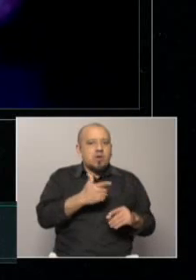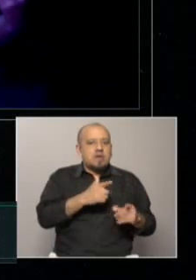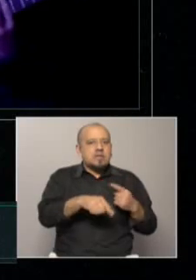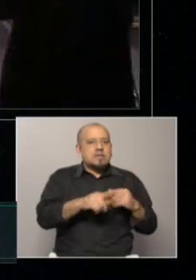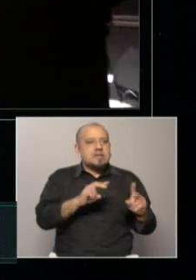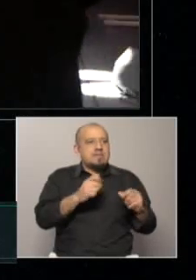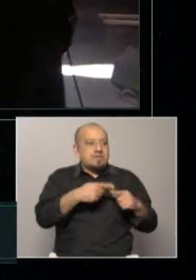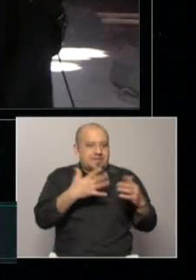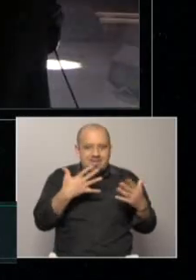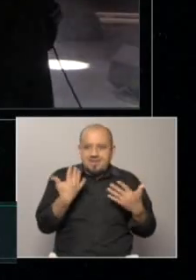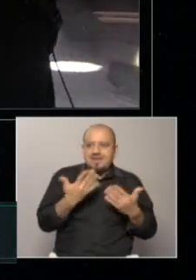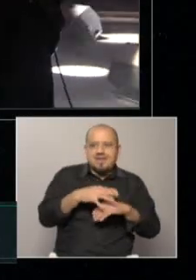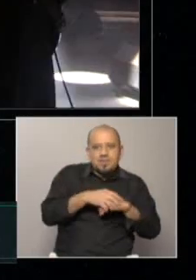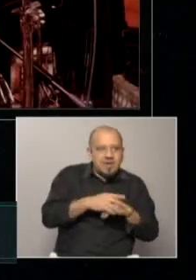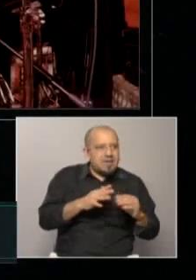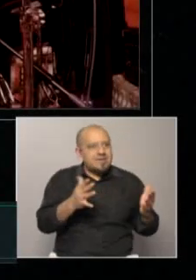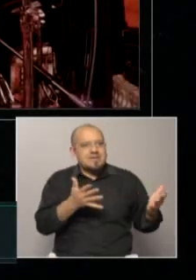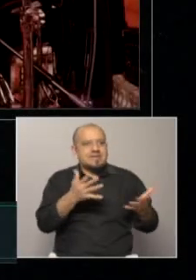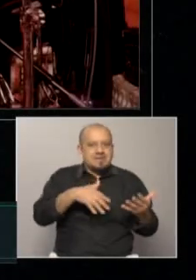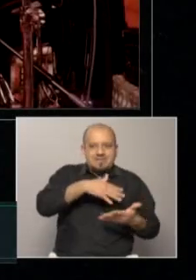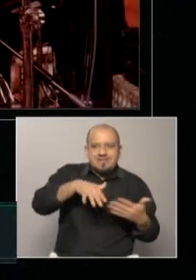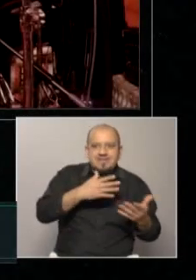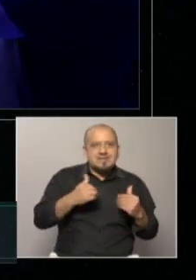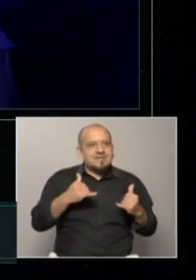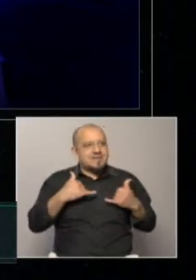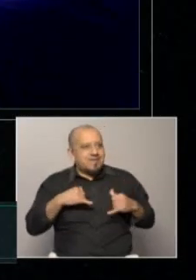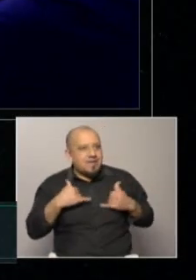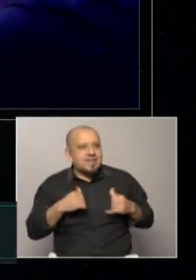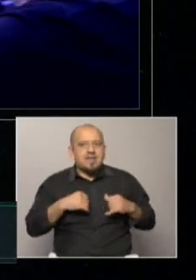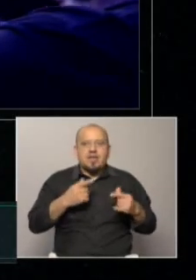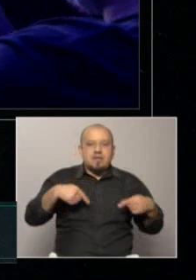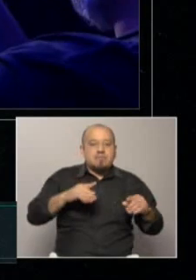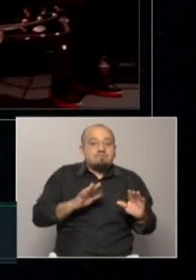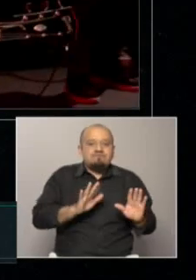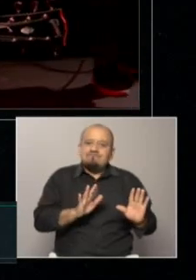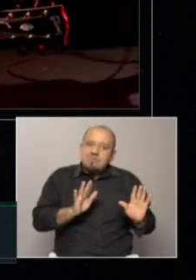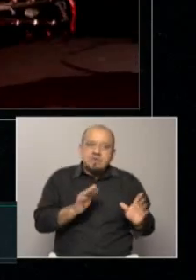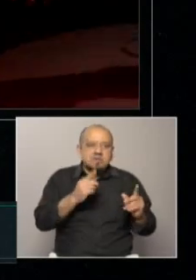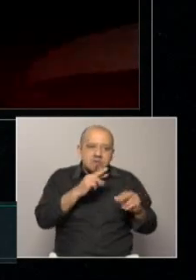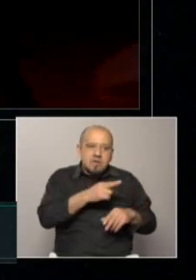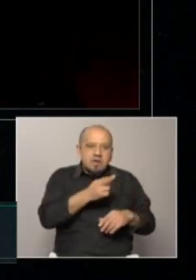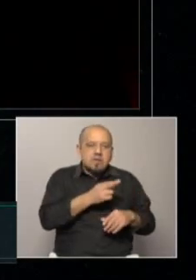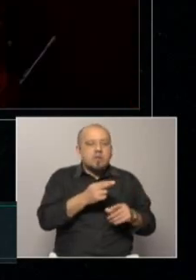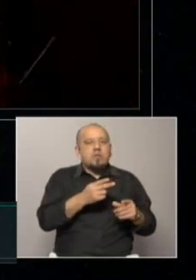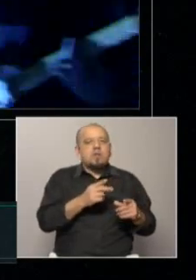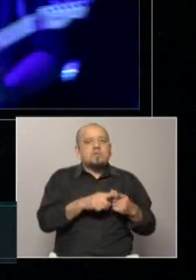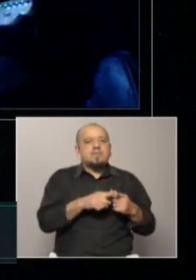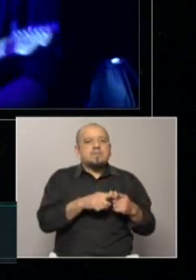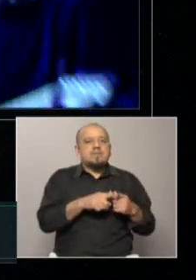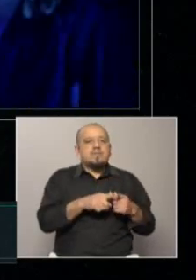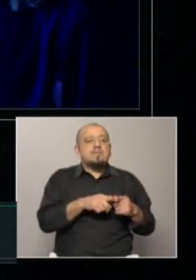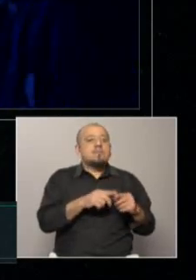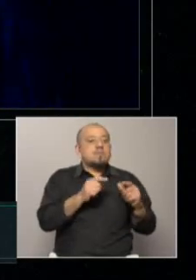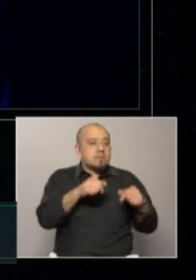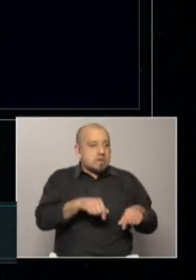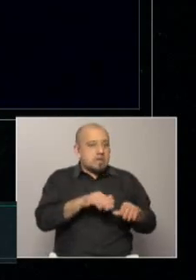esa festividad que sucede siempre en un festival. Qué raro. Claro, tratar de frenarlo. Particular, ¿no? Después, por otro lado, este